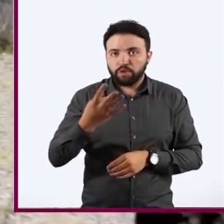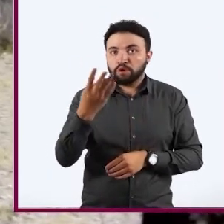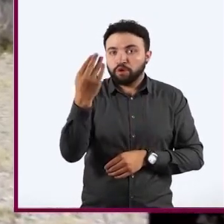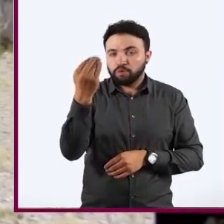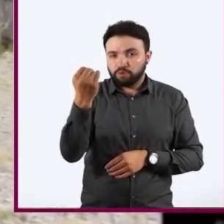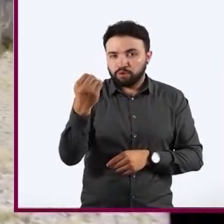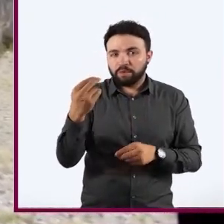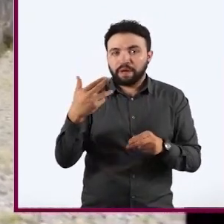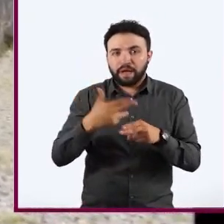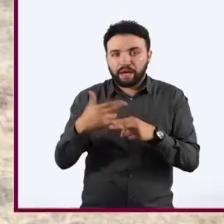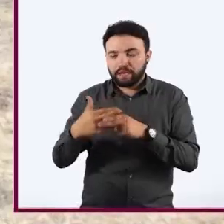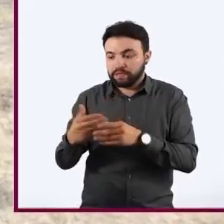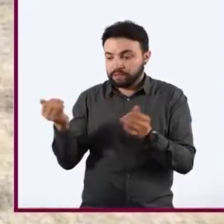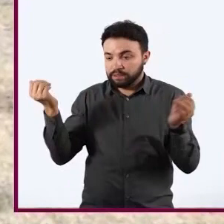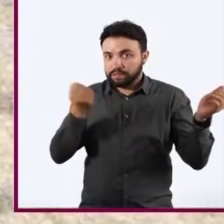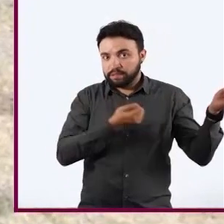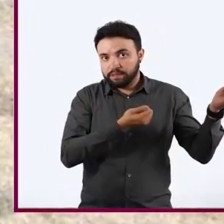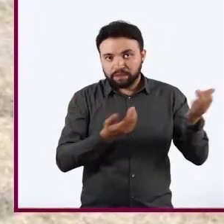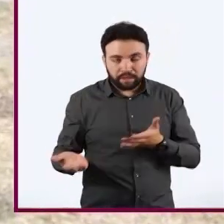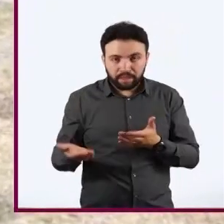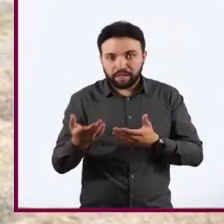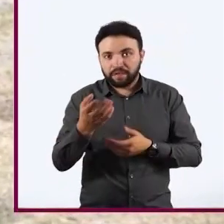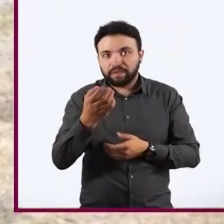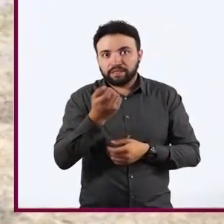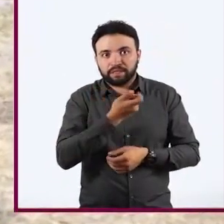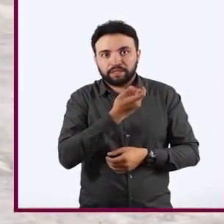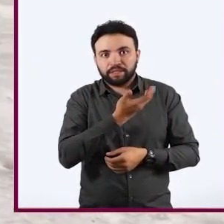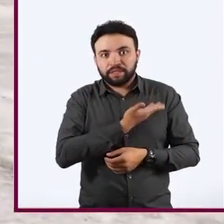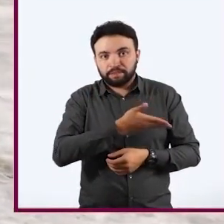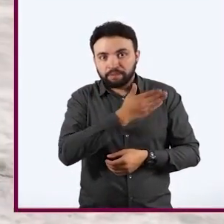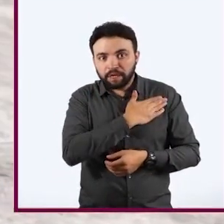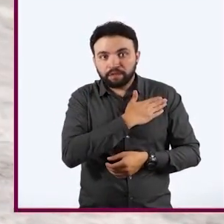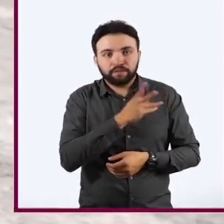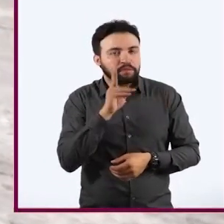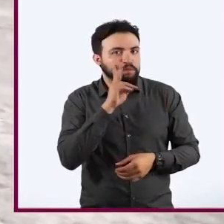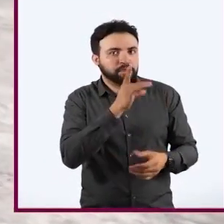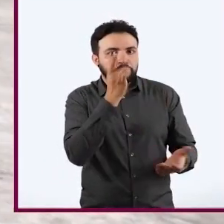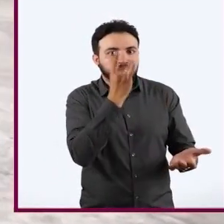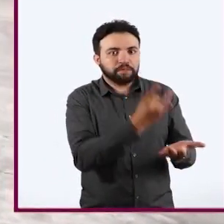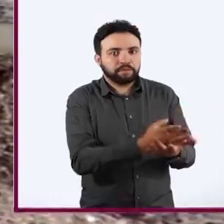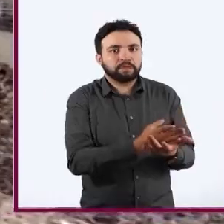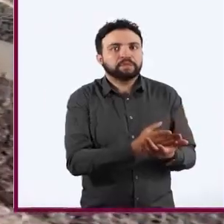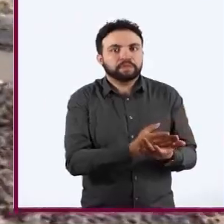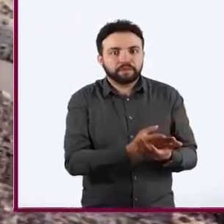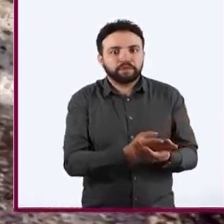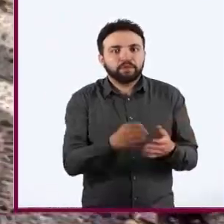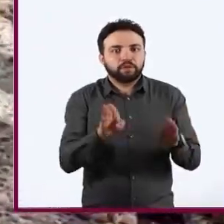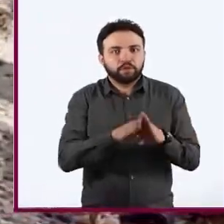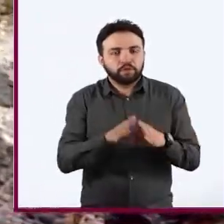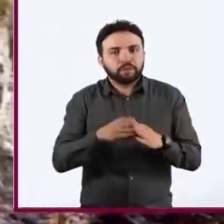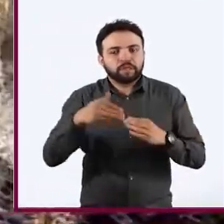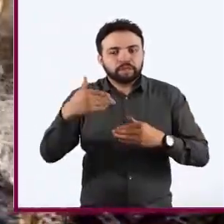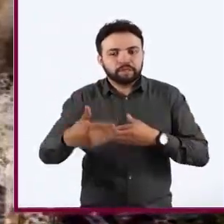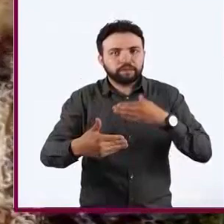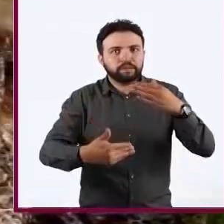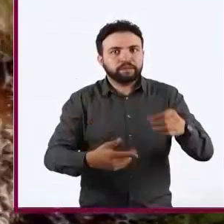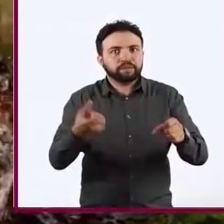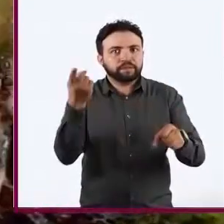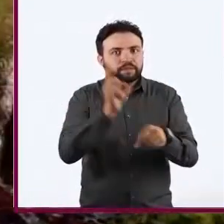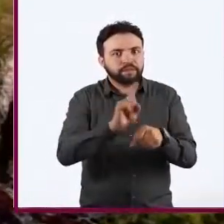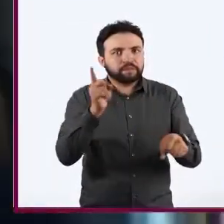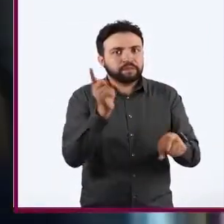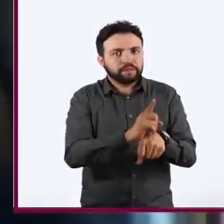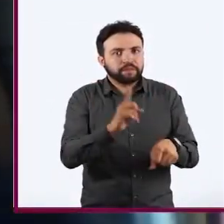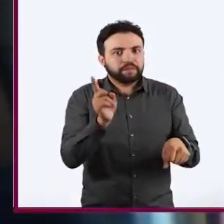desde 900 hasta la época de la llegada de los españoles por casi 13 siglos, nos damos cuenta que seguían rigurosamente la cuenta de los días uno tras